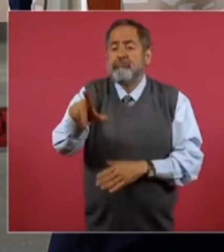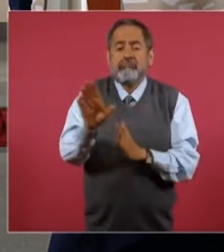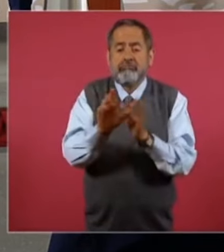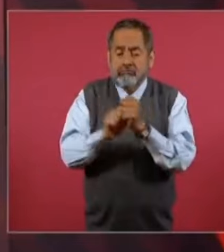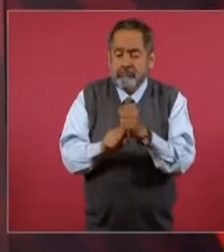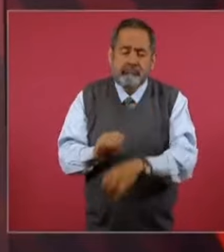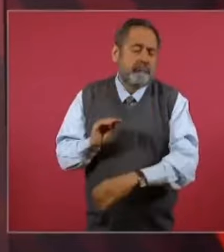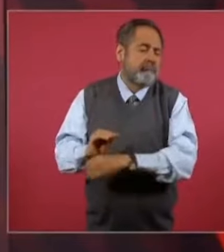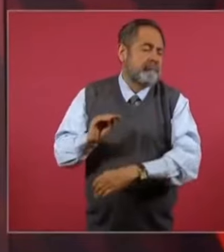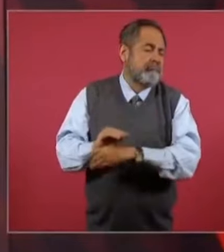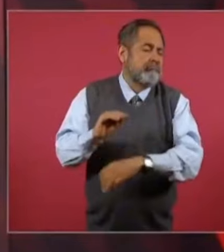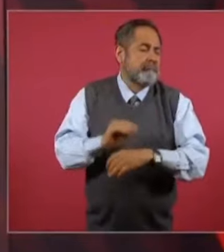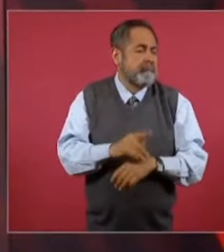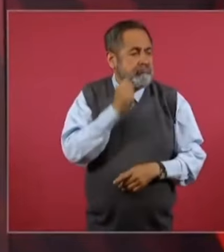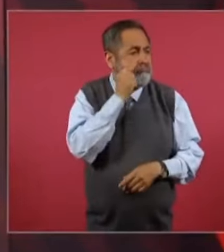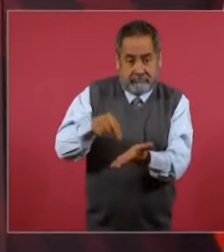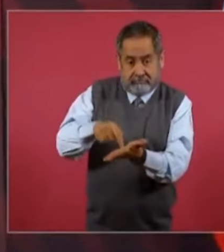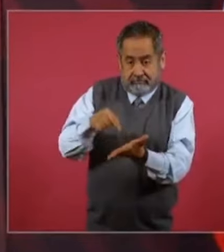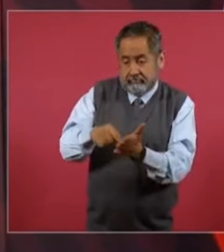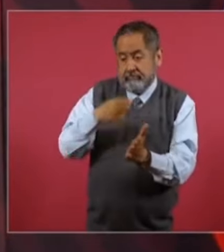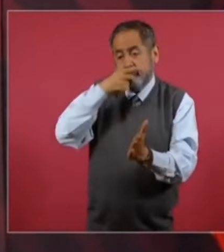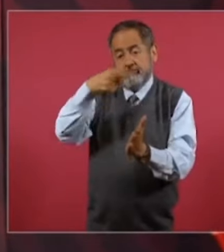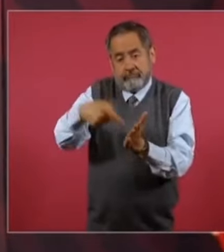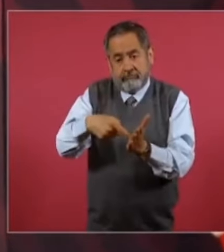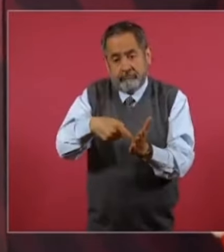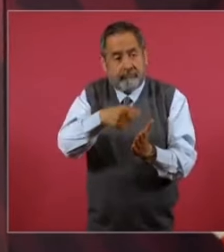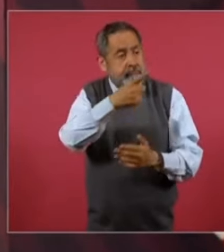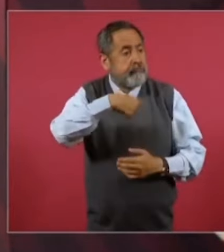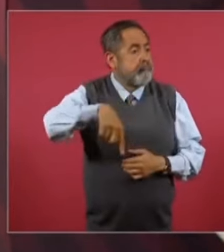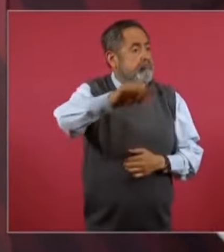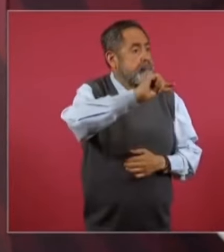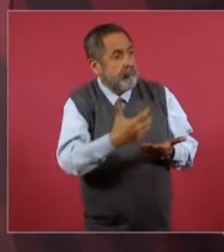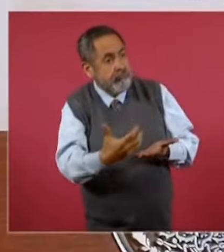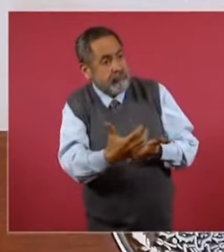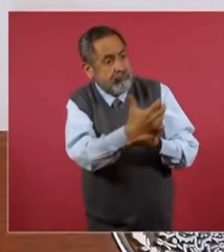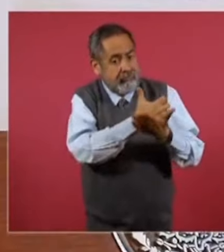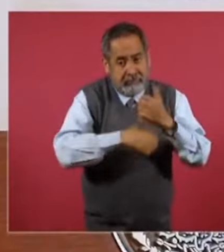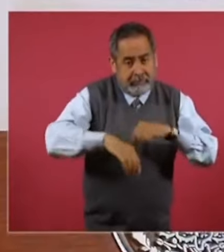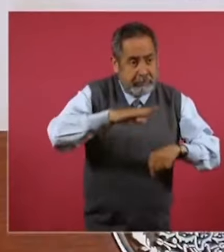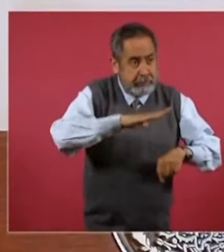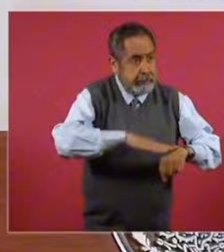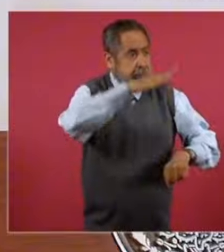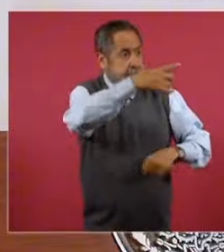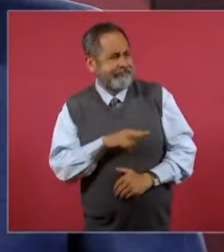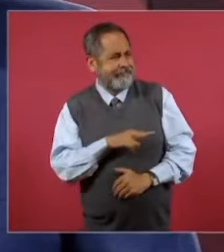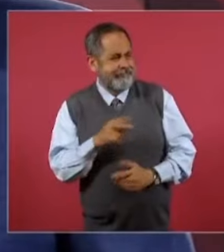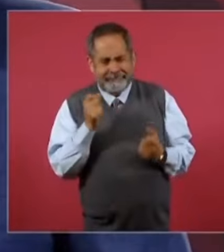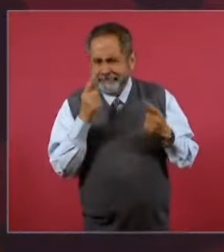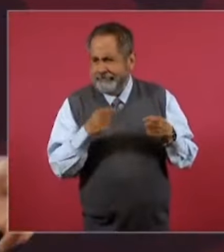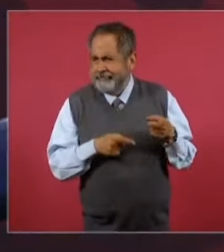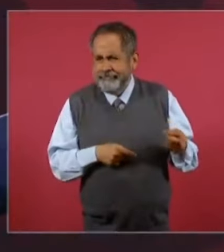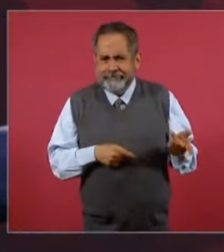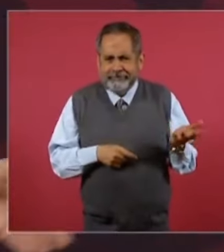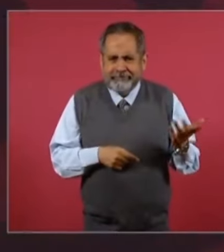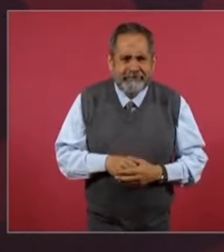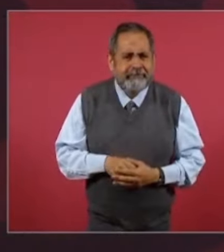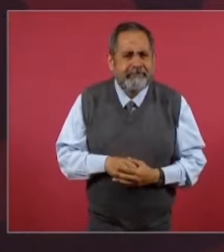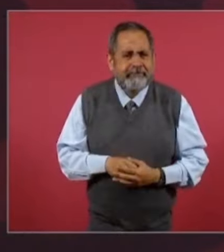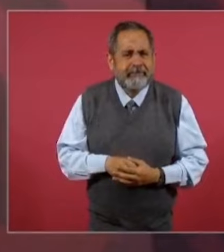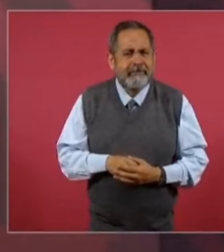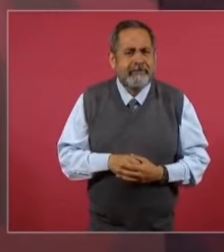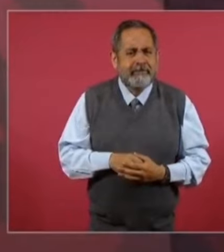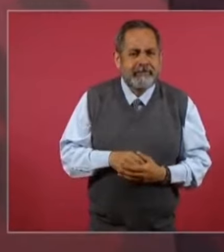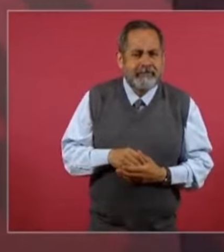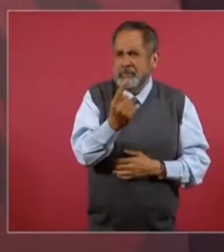la Constitución, que establece que ningún funcionario puede ganar más que el presidente. Le han hecho una, dos,